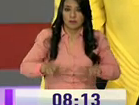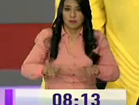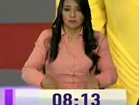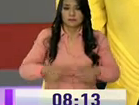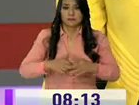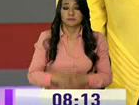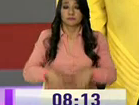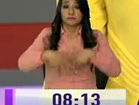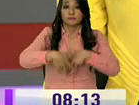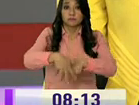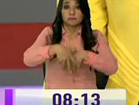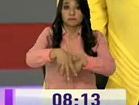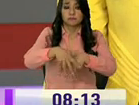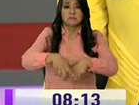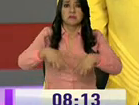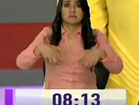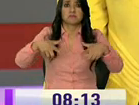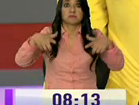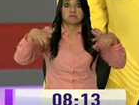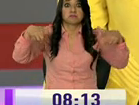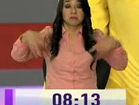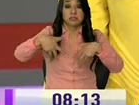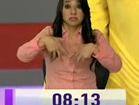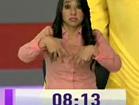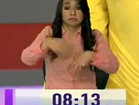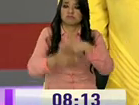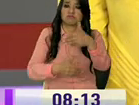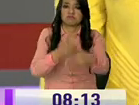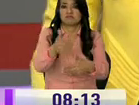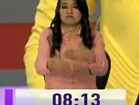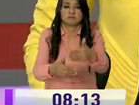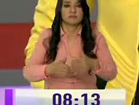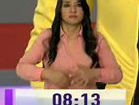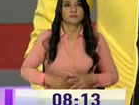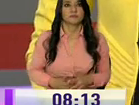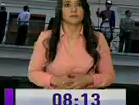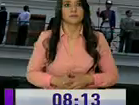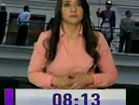las protestas se incrementarán paulatinamente.